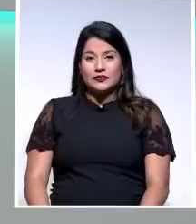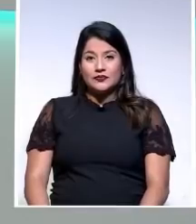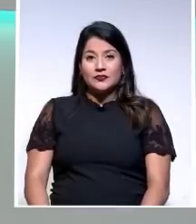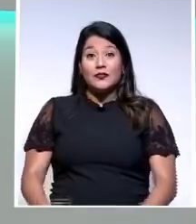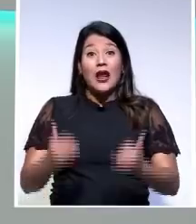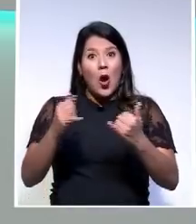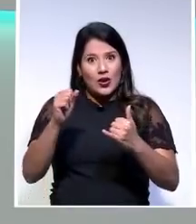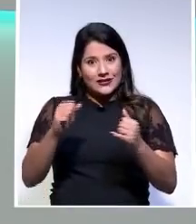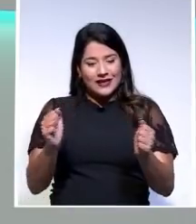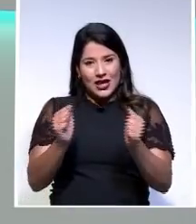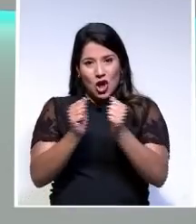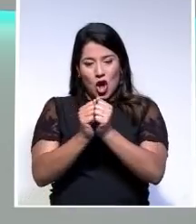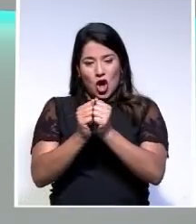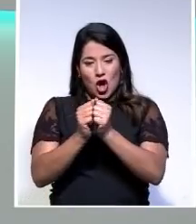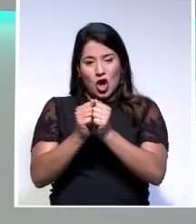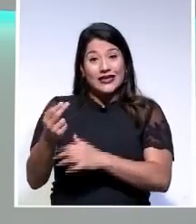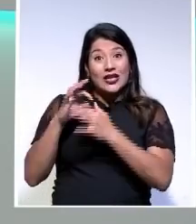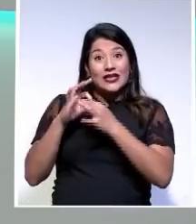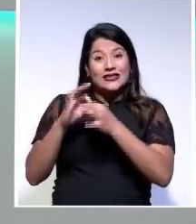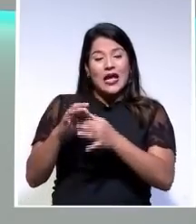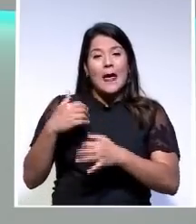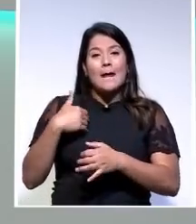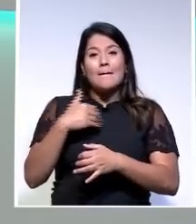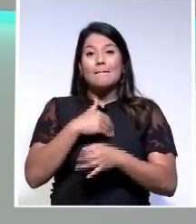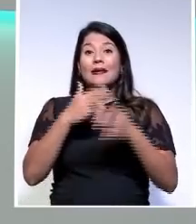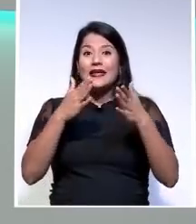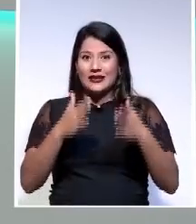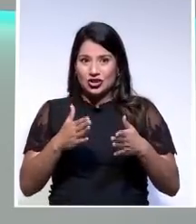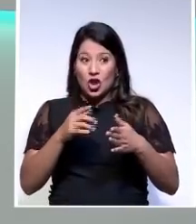Ahora sí vamos con la historia del ministro. Fue